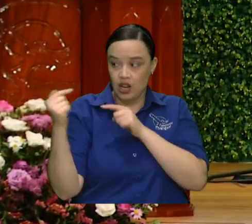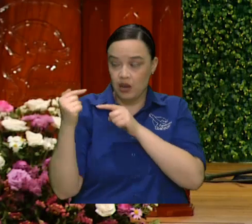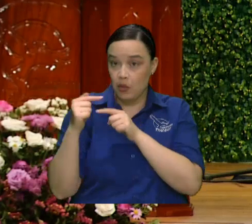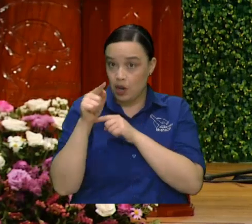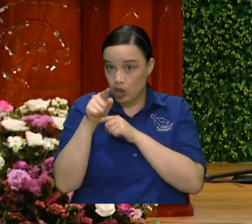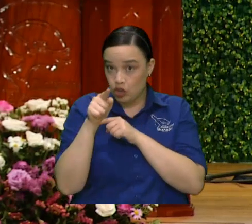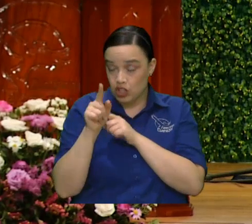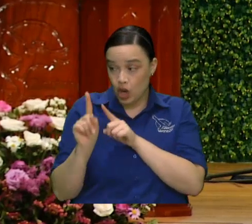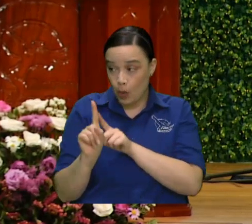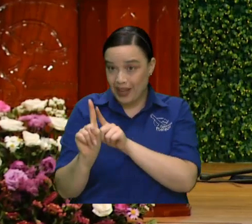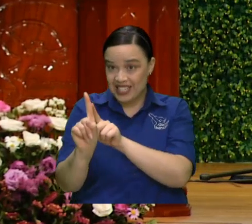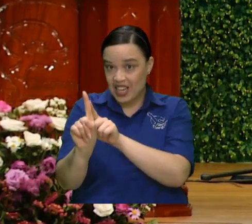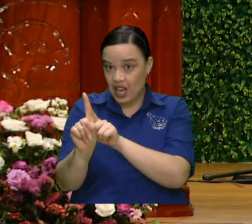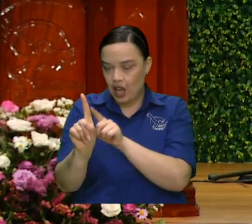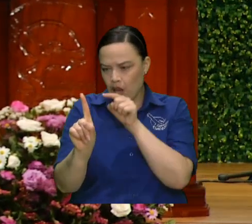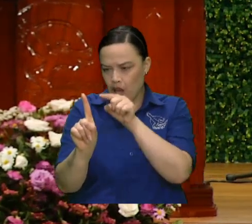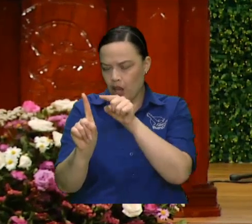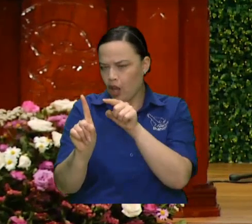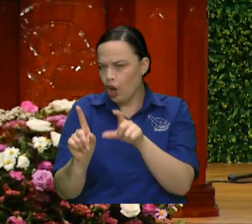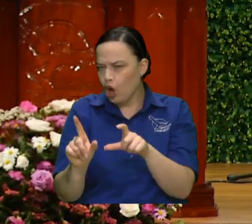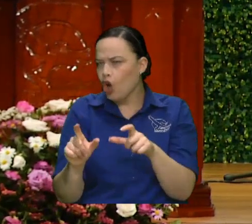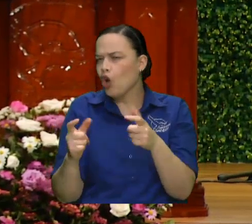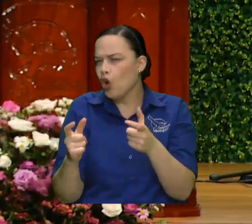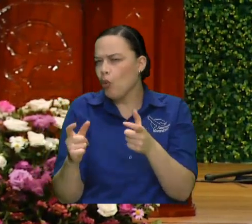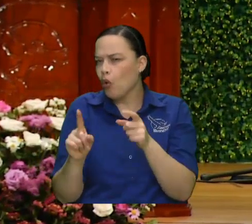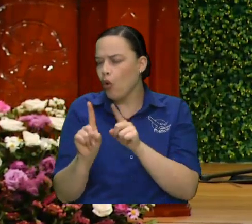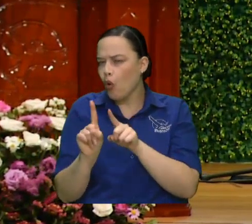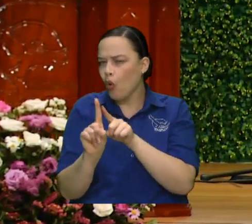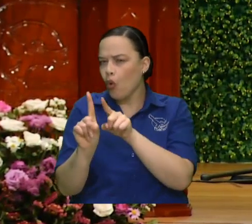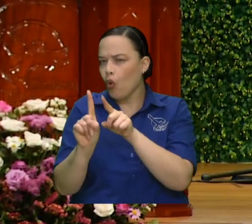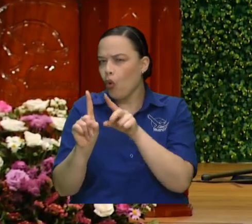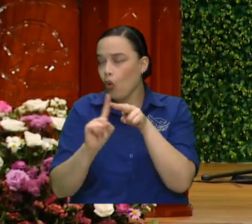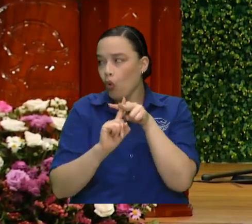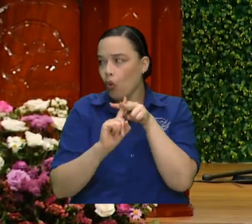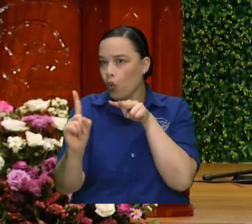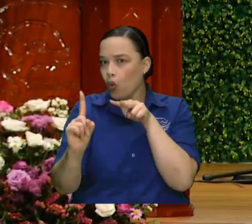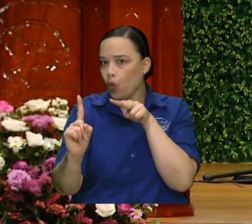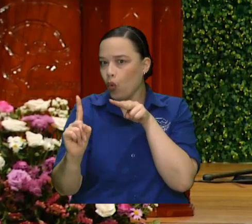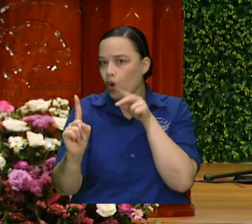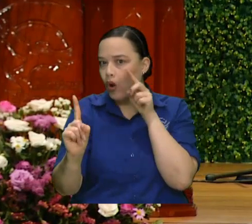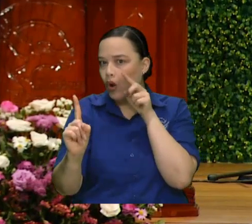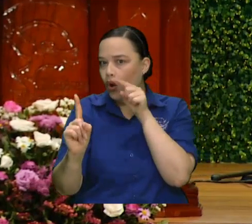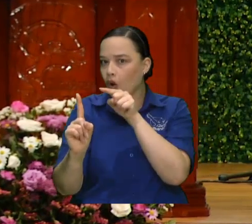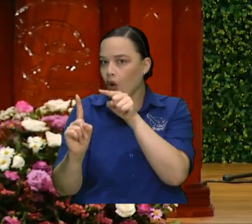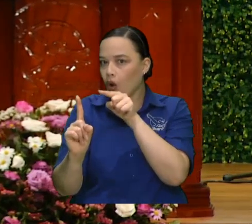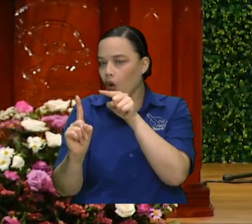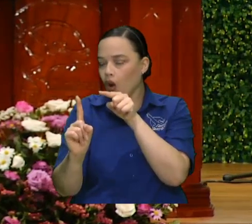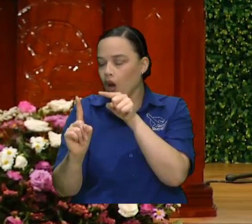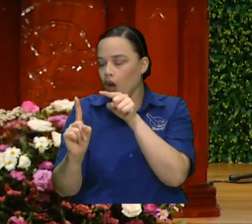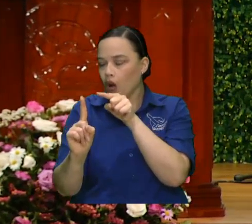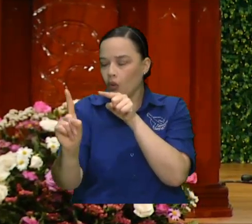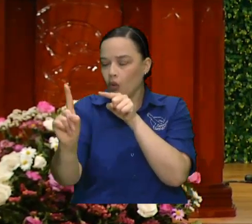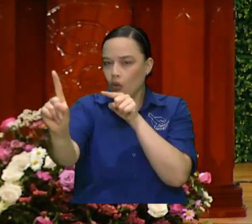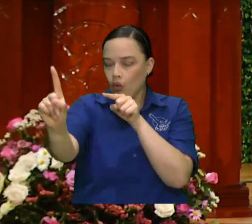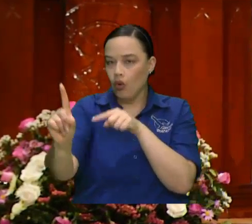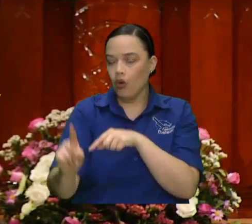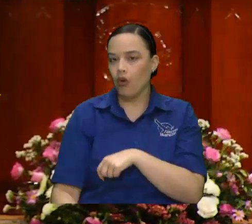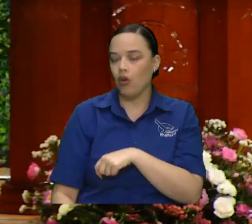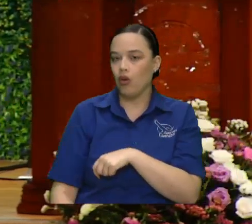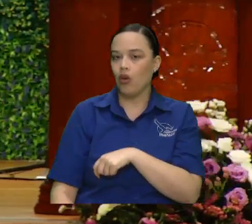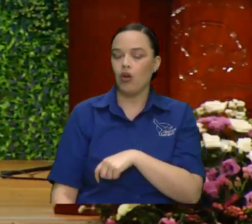como está huyendo está en desventaja y el huye hermano esto es la